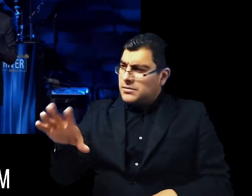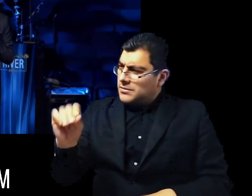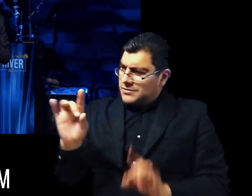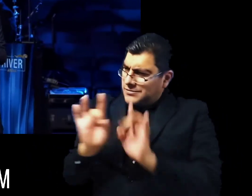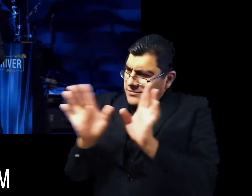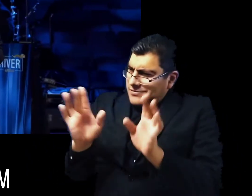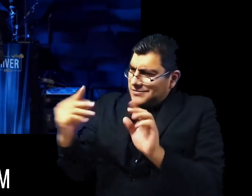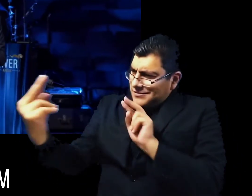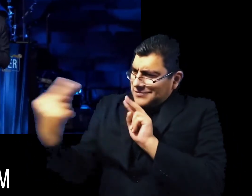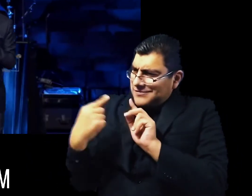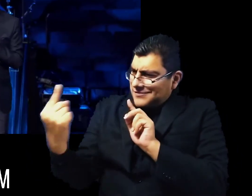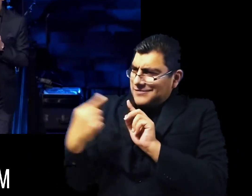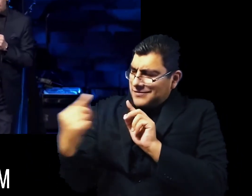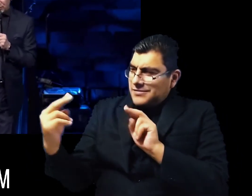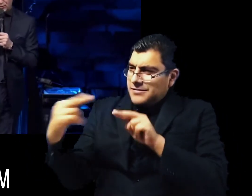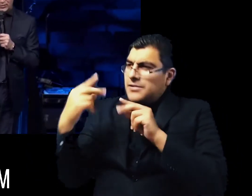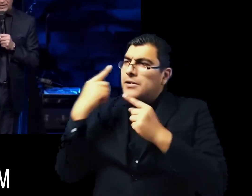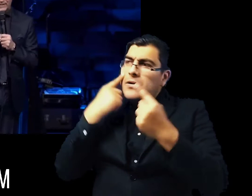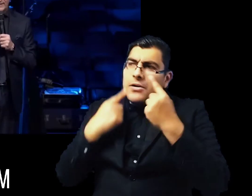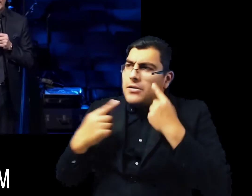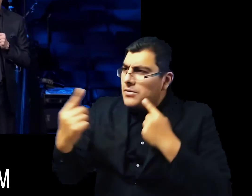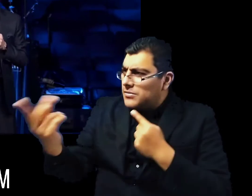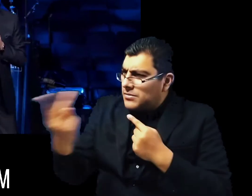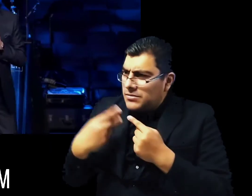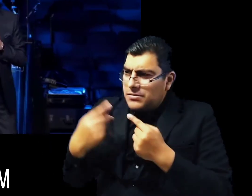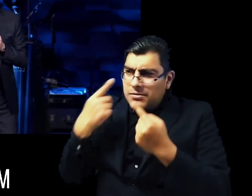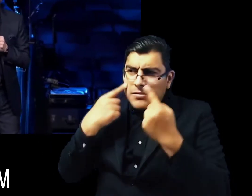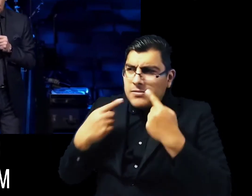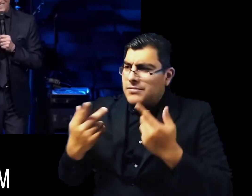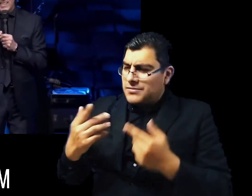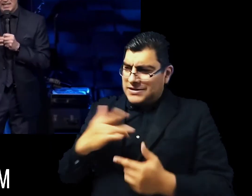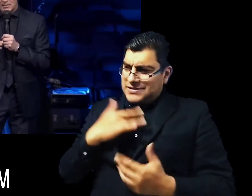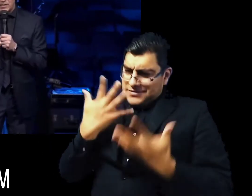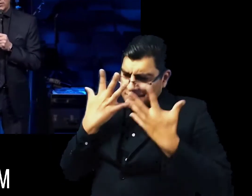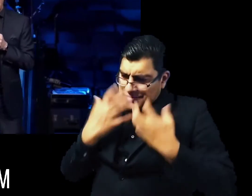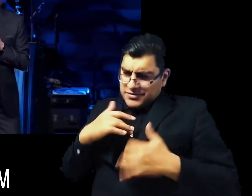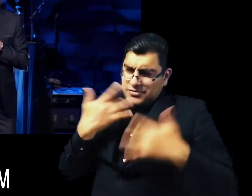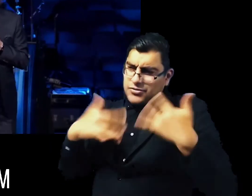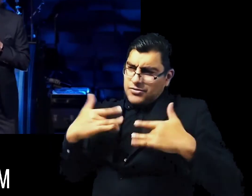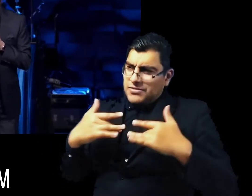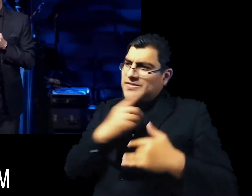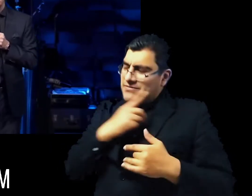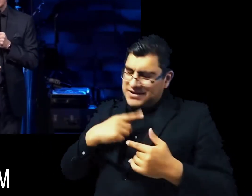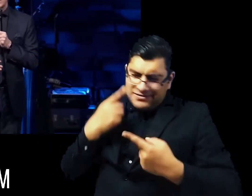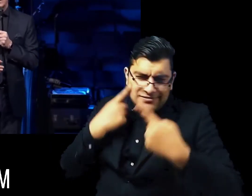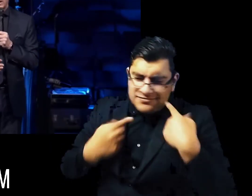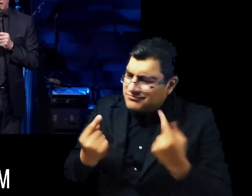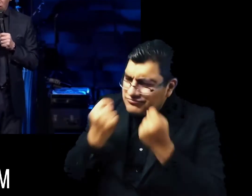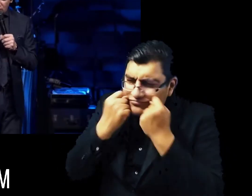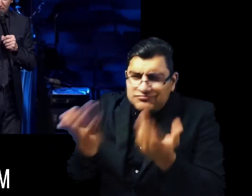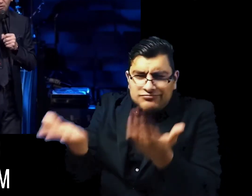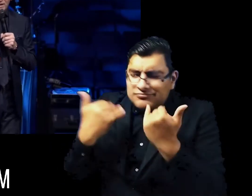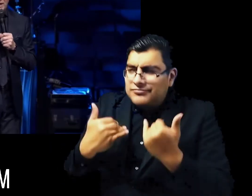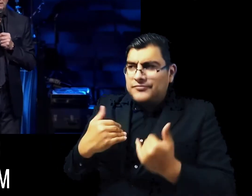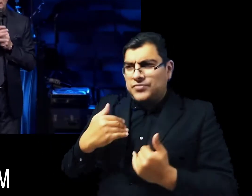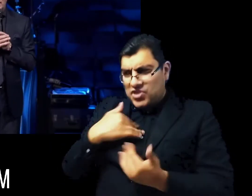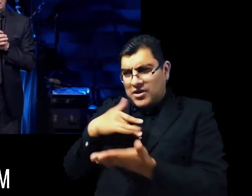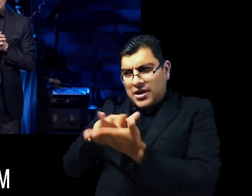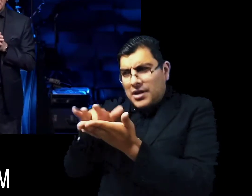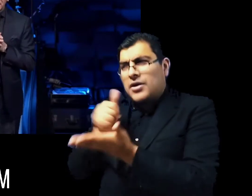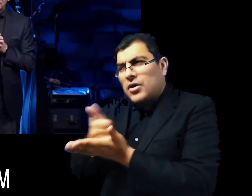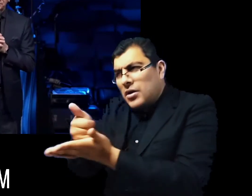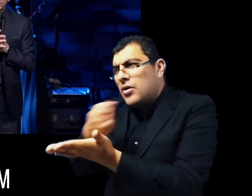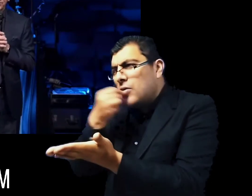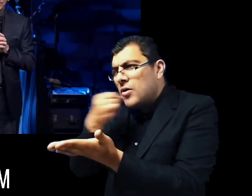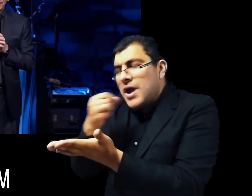puesto nuestros conductos lacrimales en nuestros ojos, ¿eh? El dolor tiene que ser visto a veces. Y oré por él antes de que